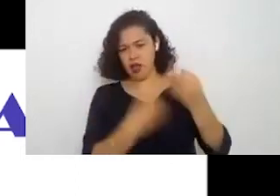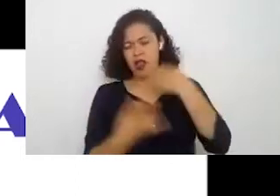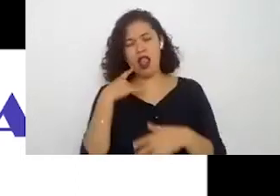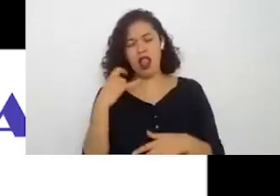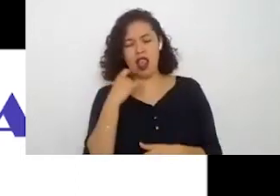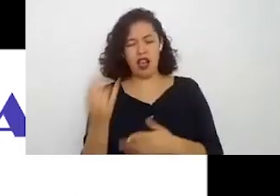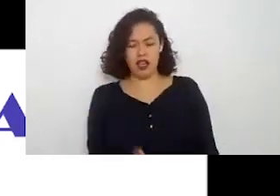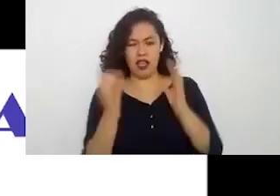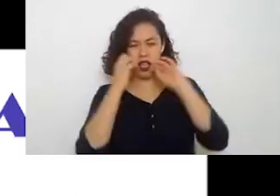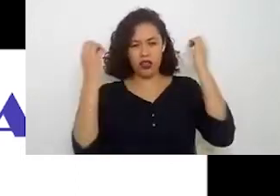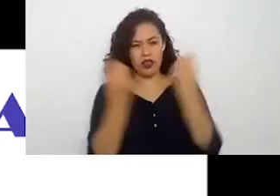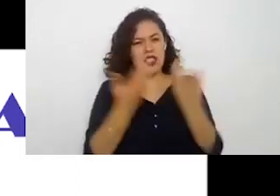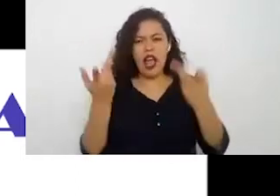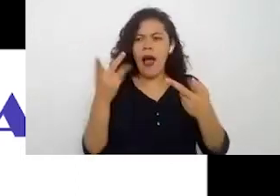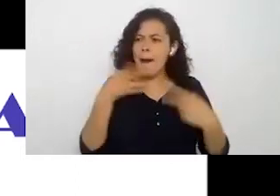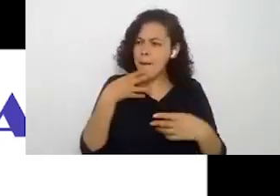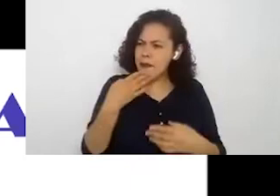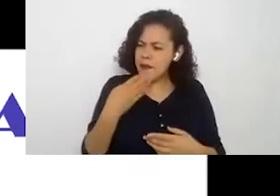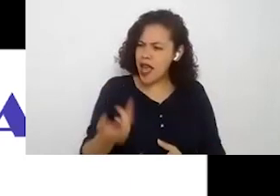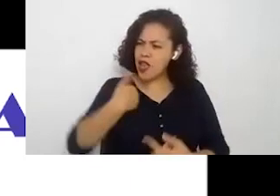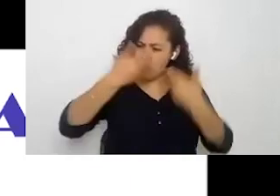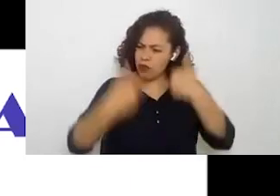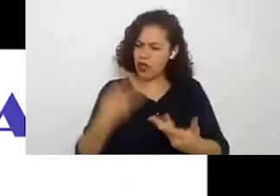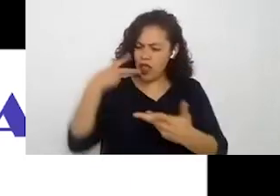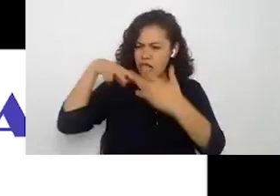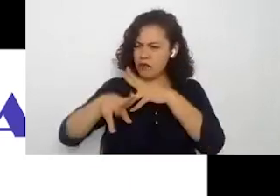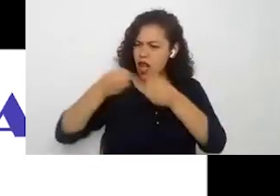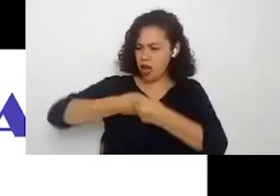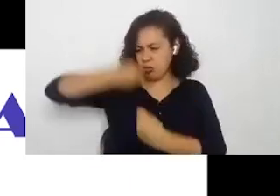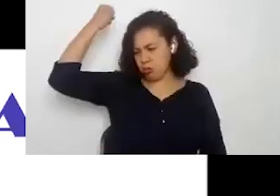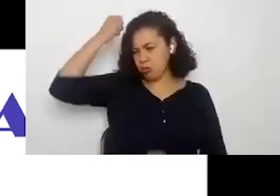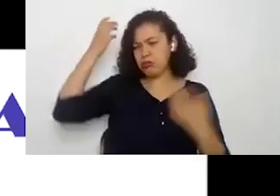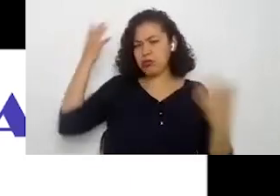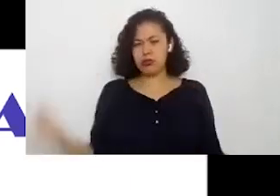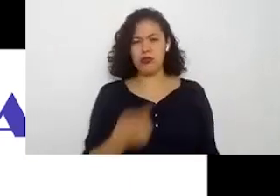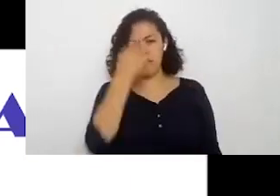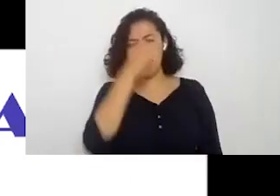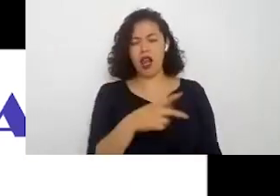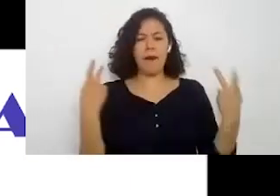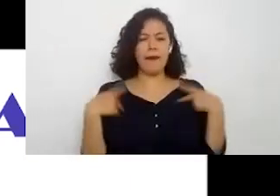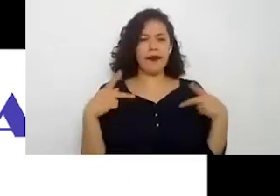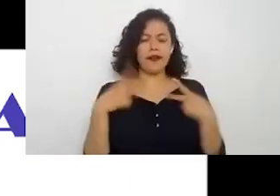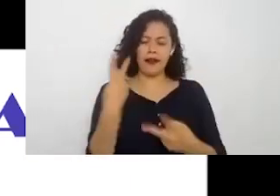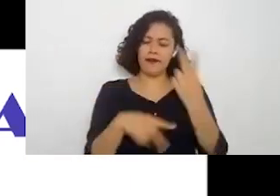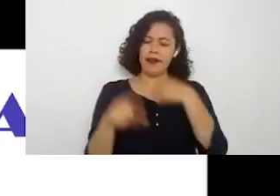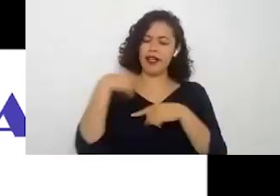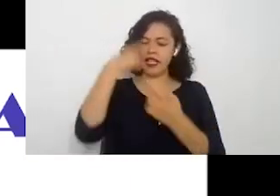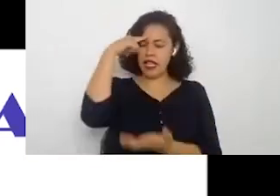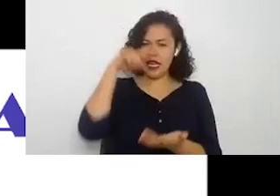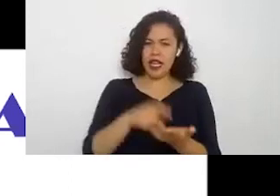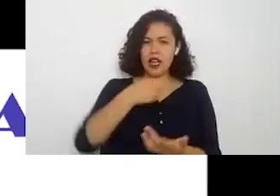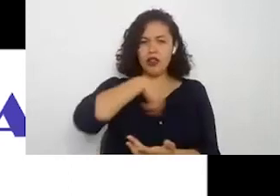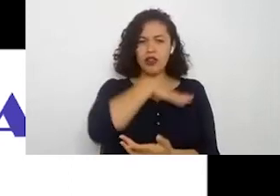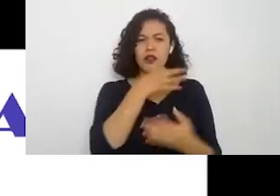las organizaciones de la sociedad civil, el que las personas se acerquen y crean en nosotros porque somos personas de